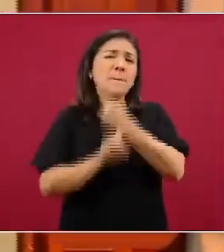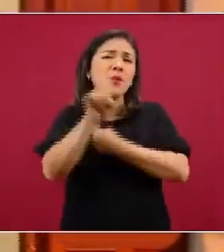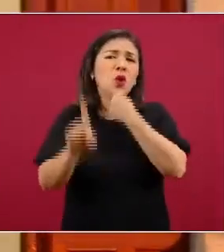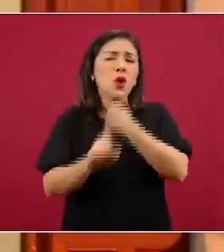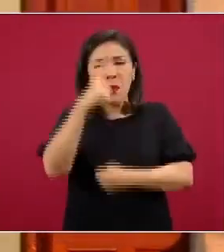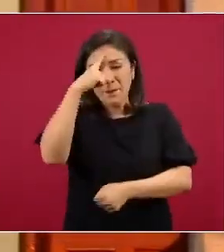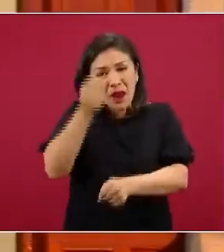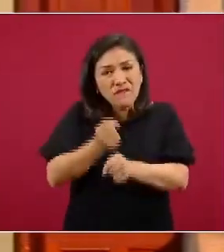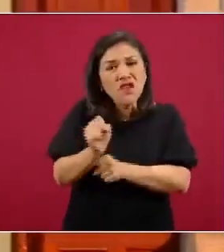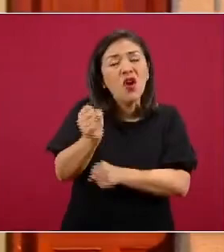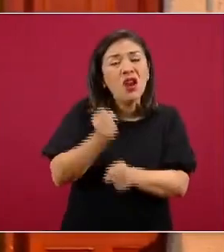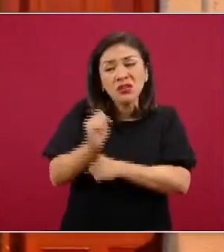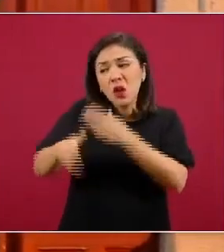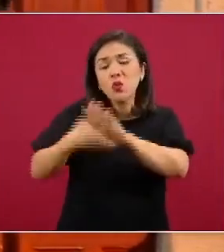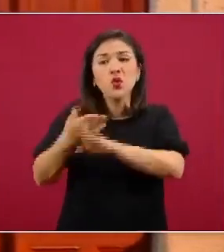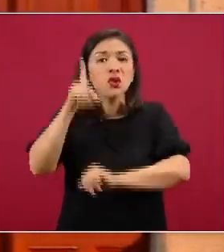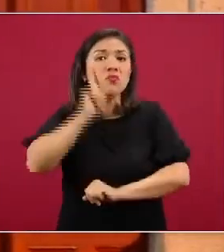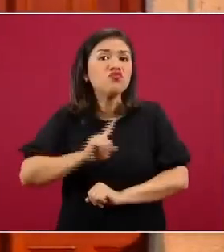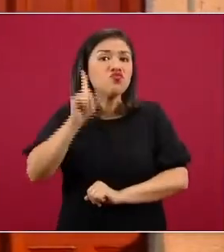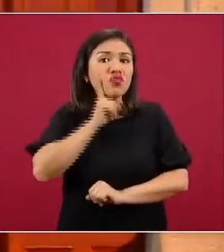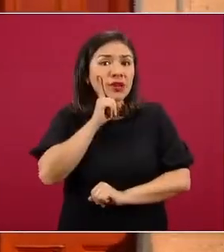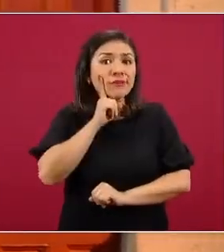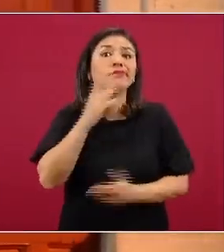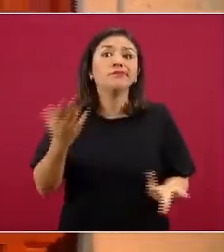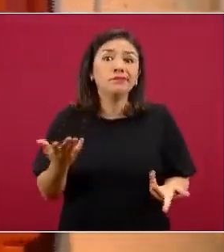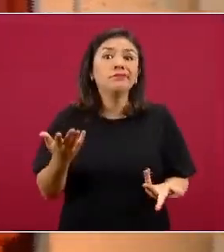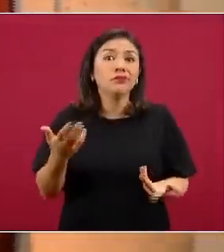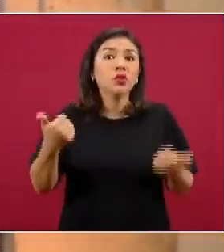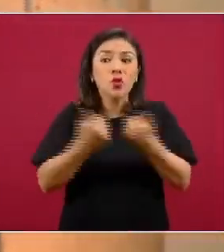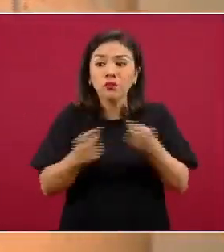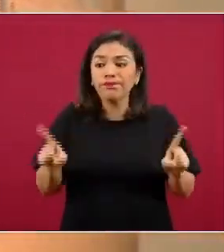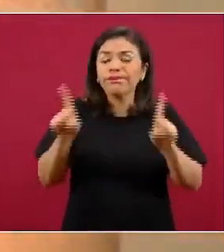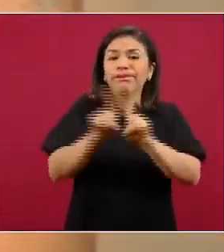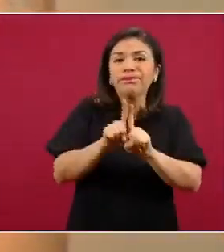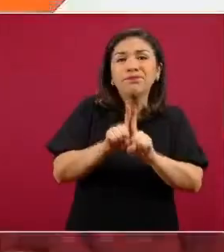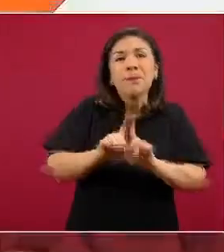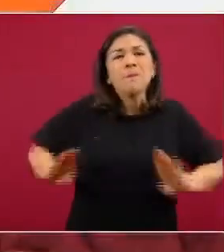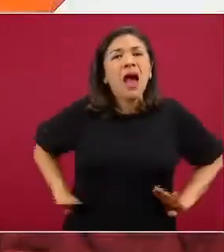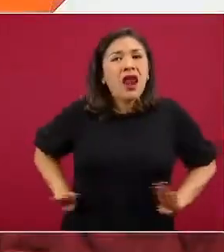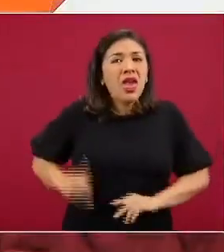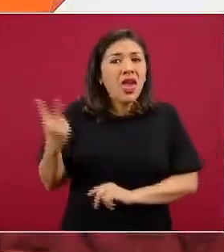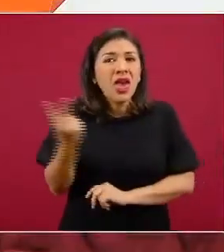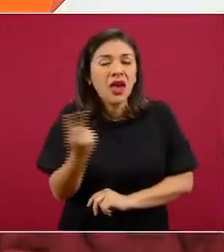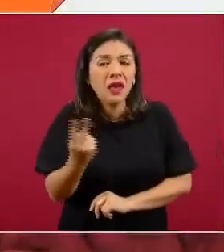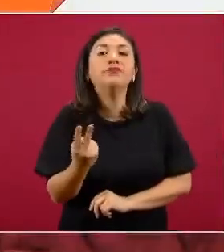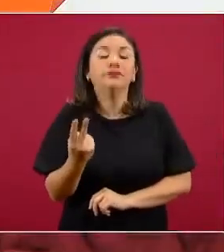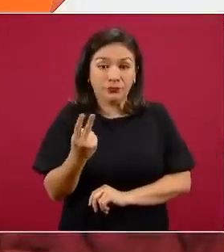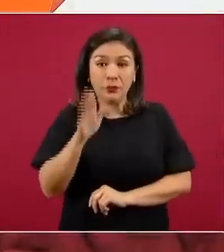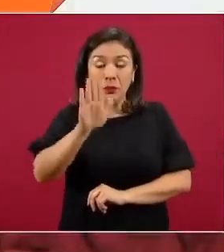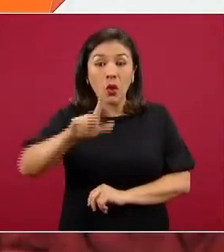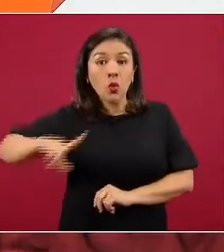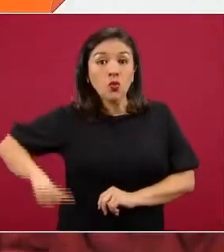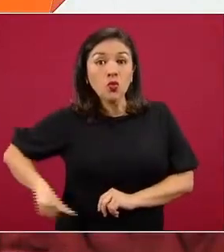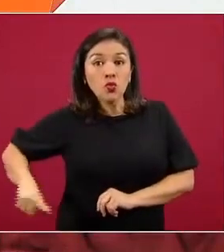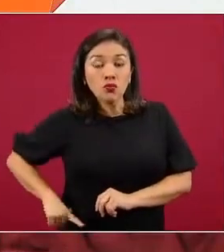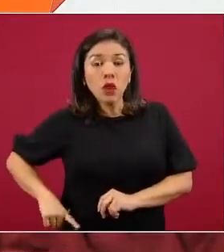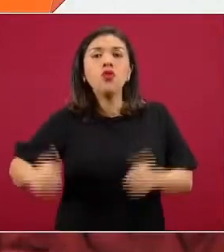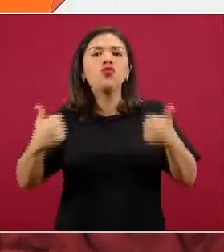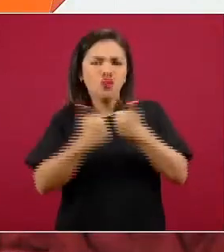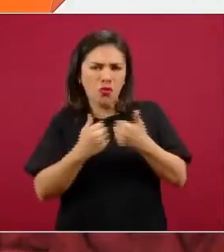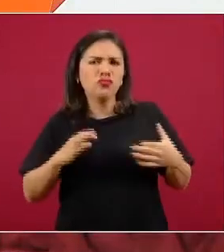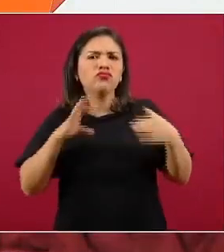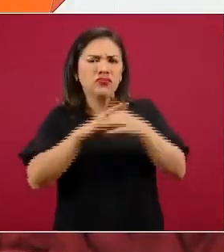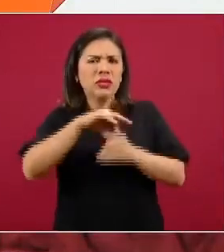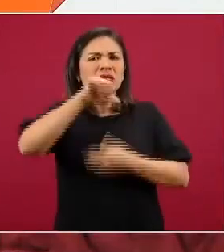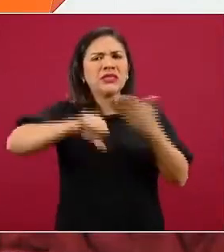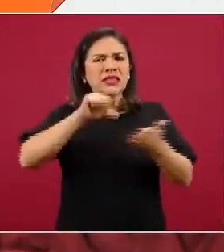de violencia hacia las mujeres, especialmente violencia en las parejas. Una cosa importante, el gobierno y coordinado también